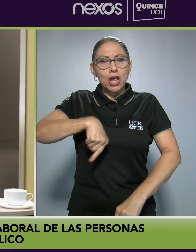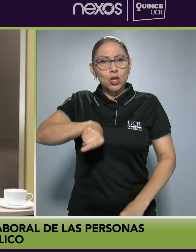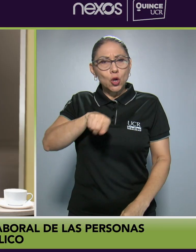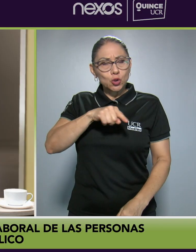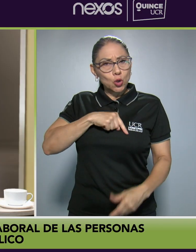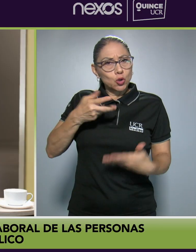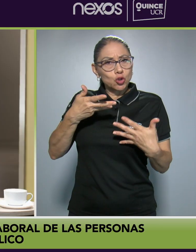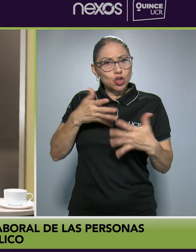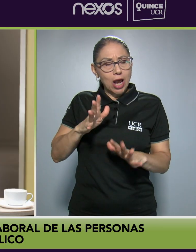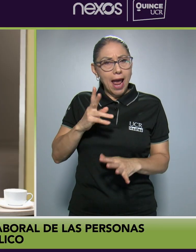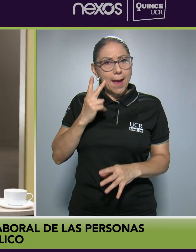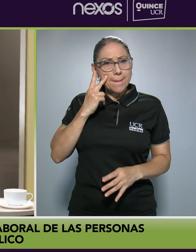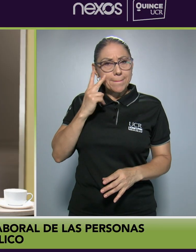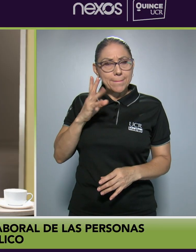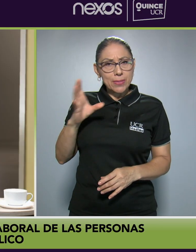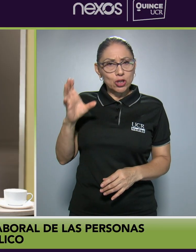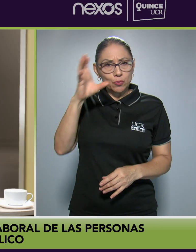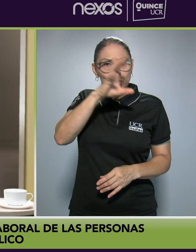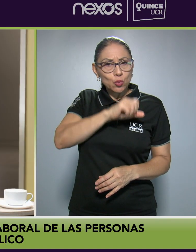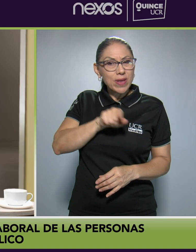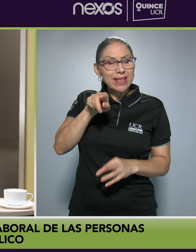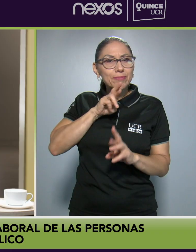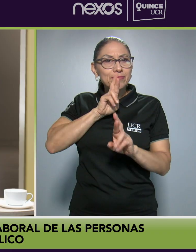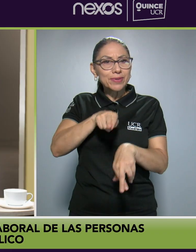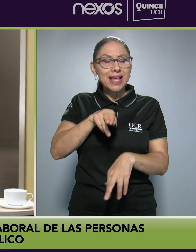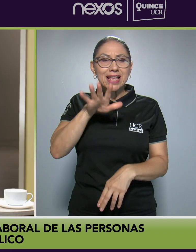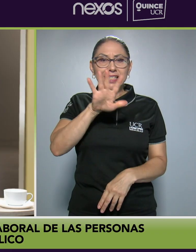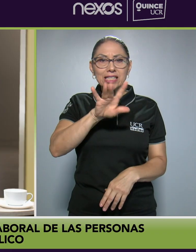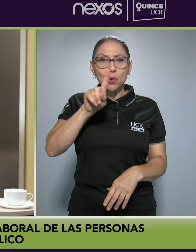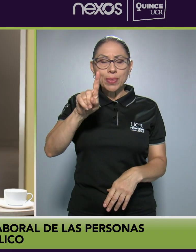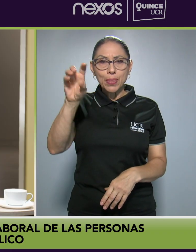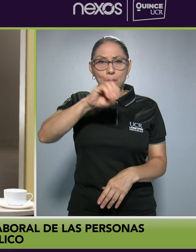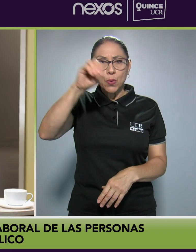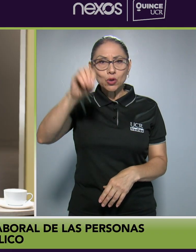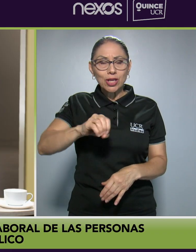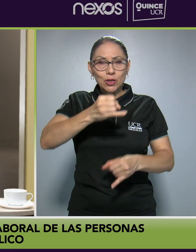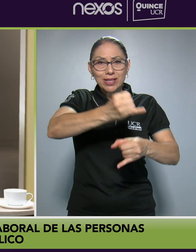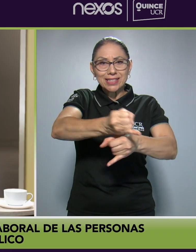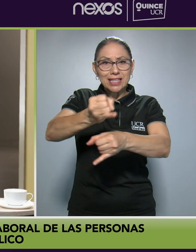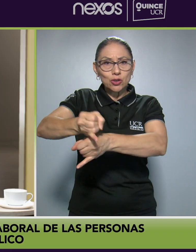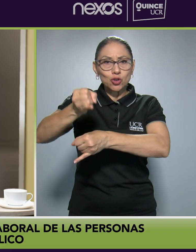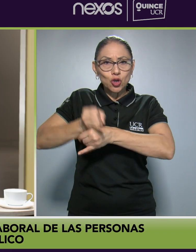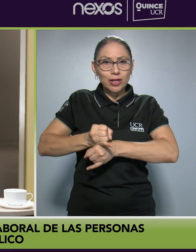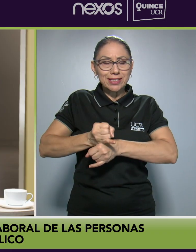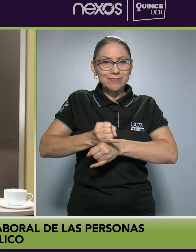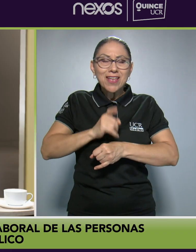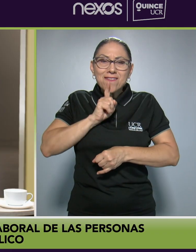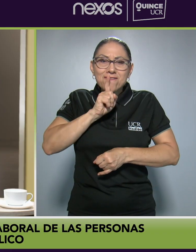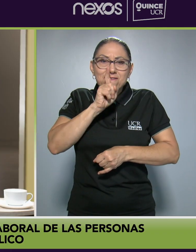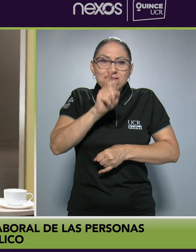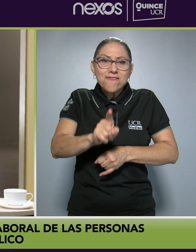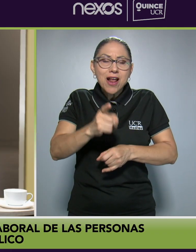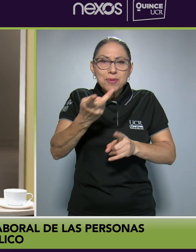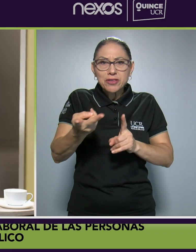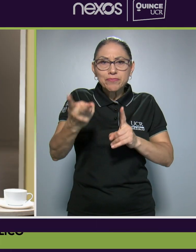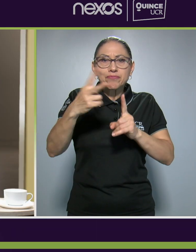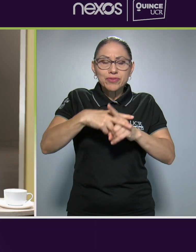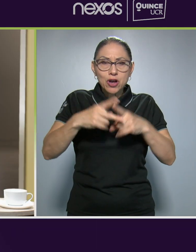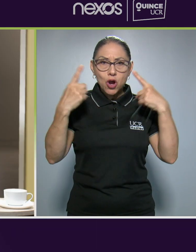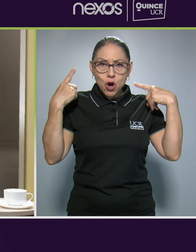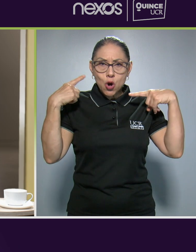primer seguimiento es que el 51% de las instituciones han logrado efectivamente cumplir con esa reserva de